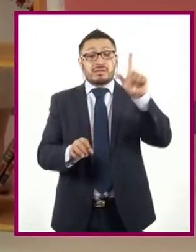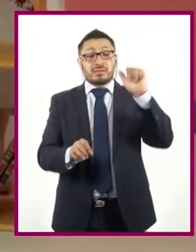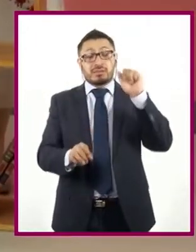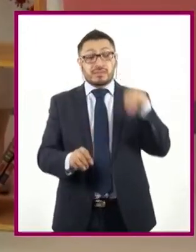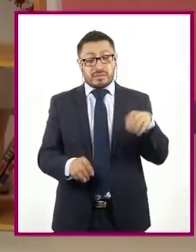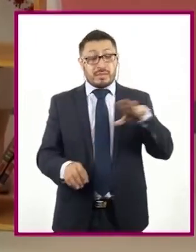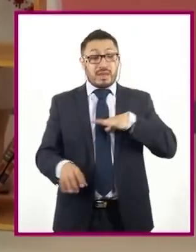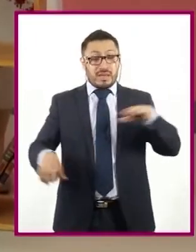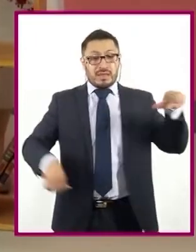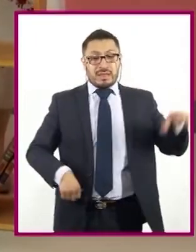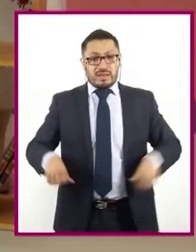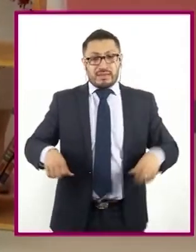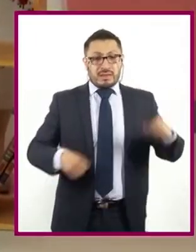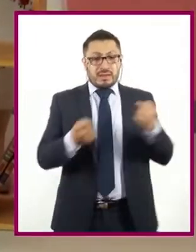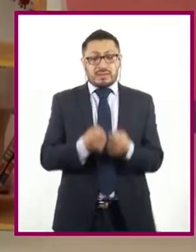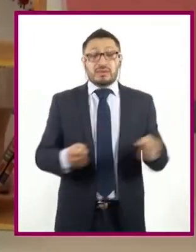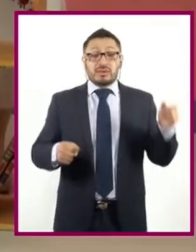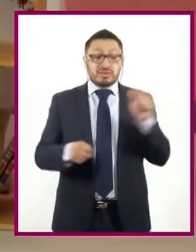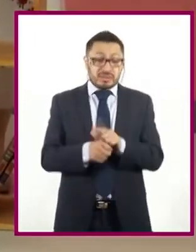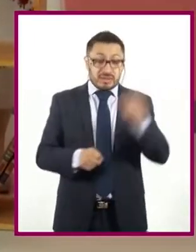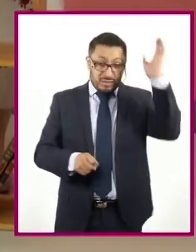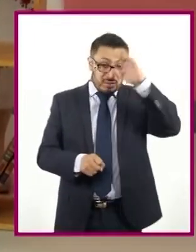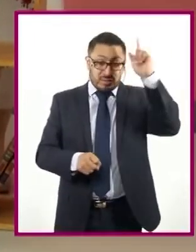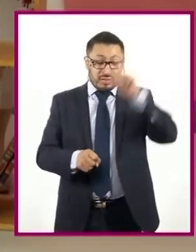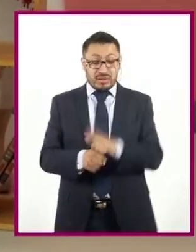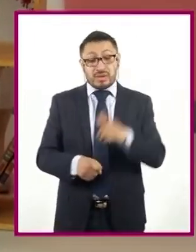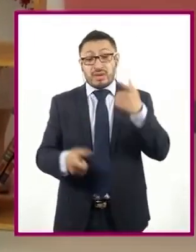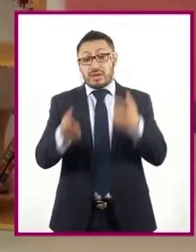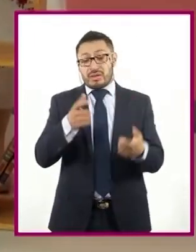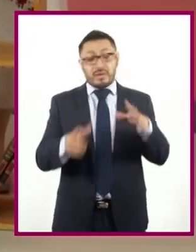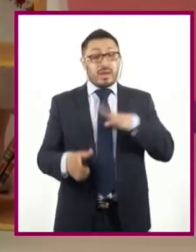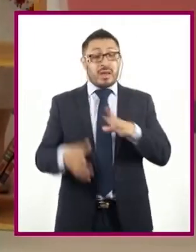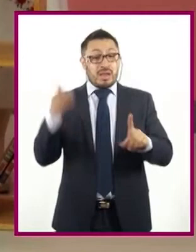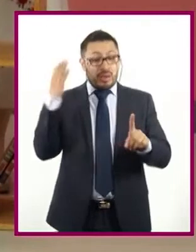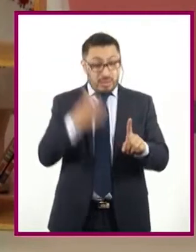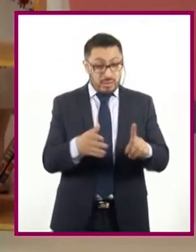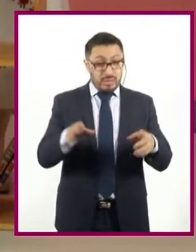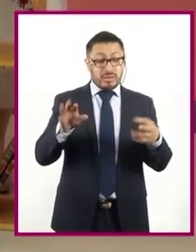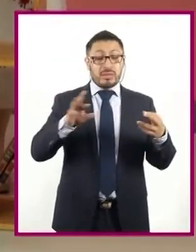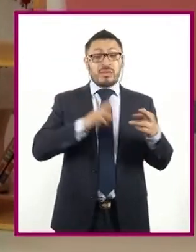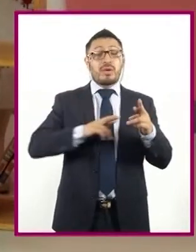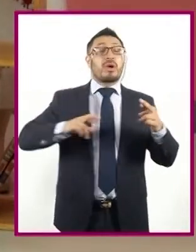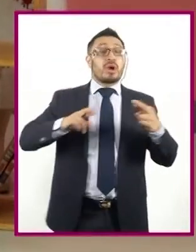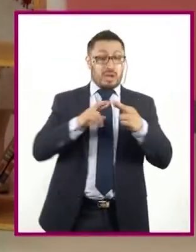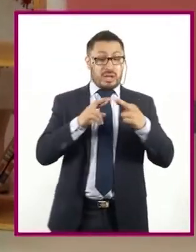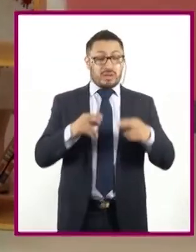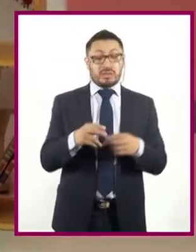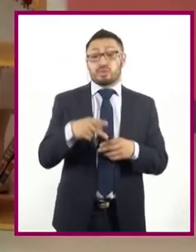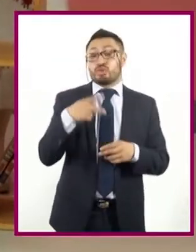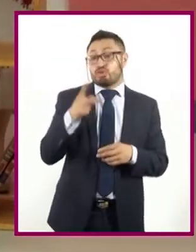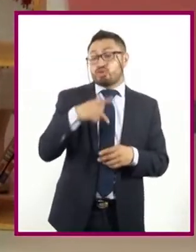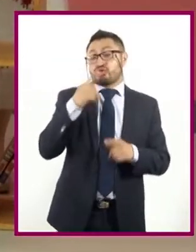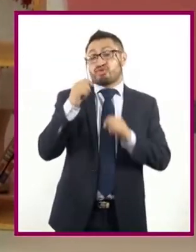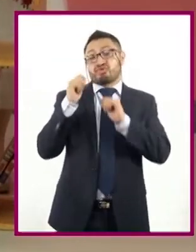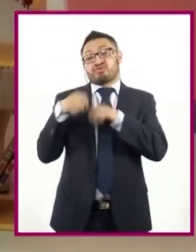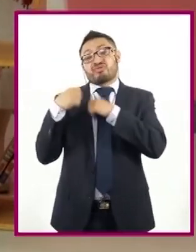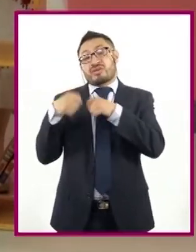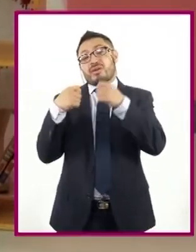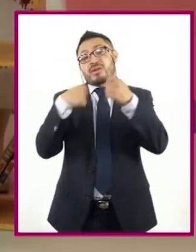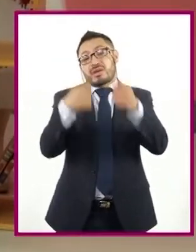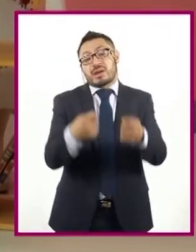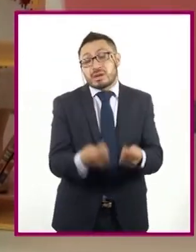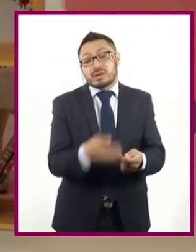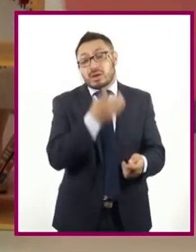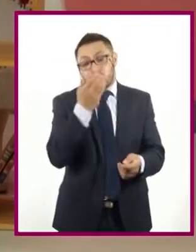actividades sociales, culturales y económicas están centradas en torno a la religión. Sus tradiciones y